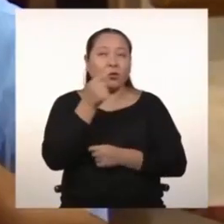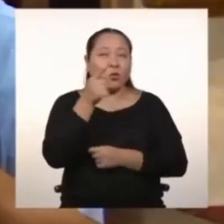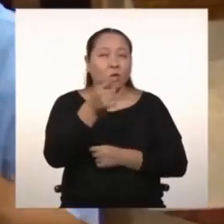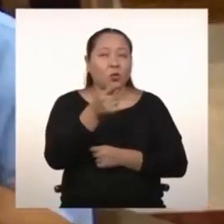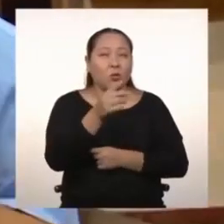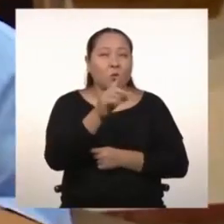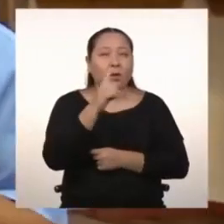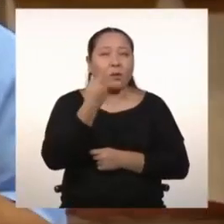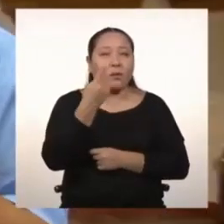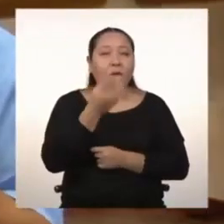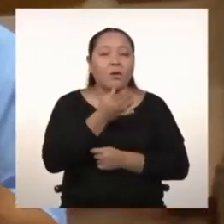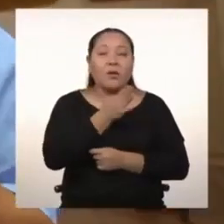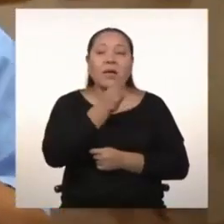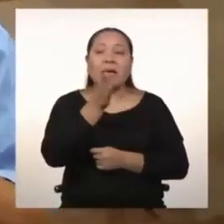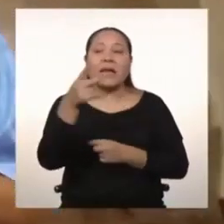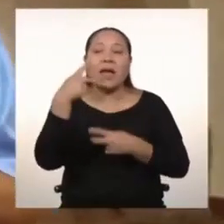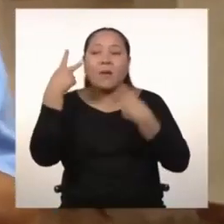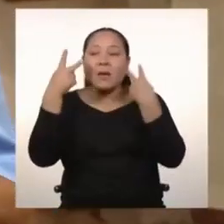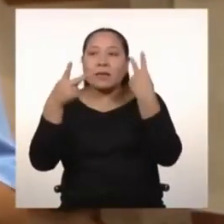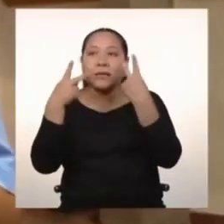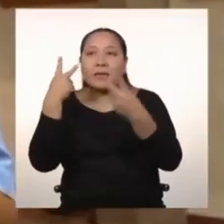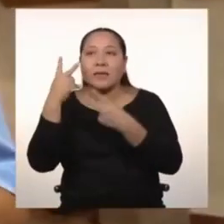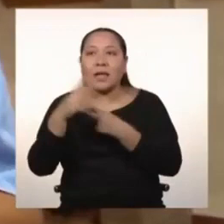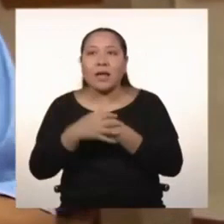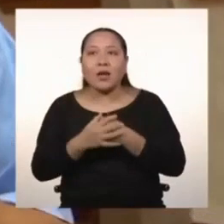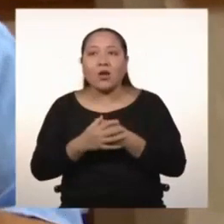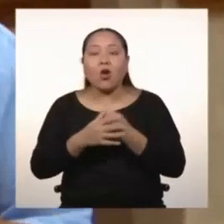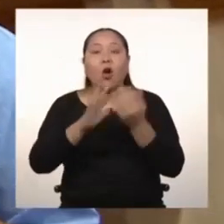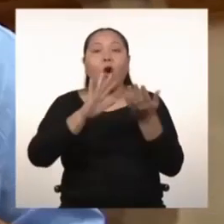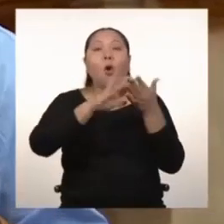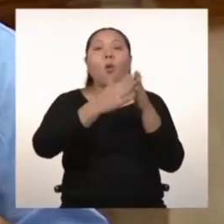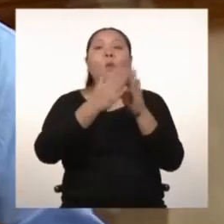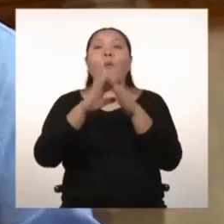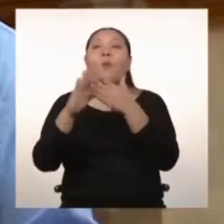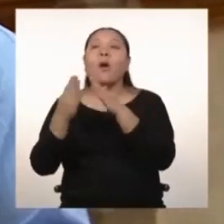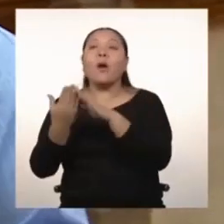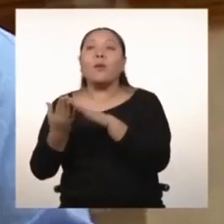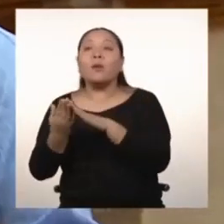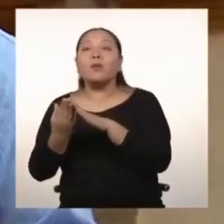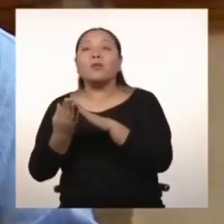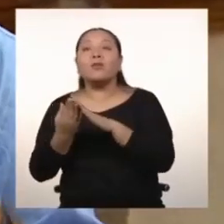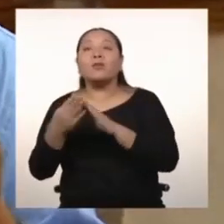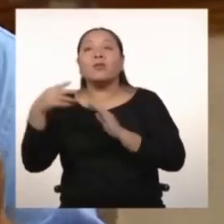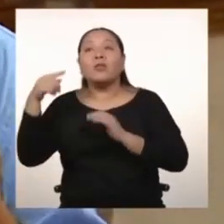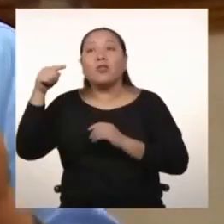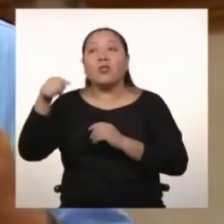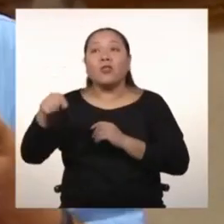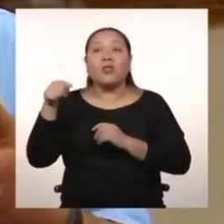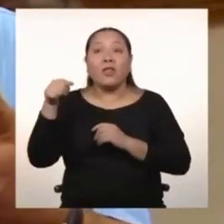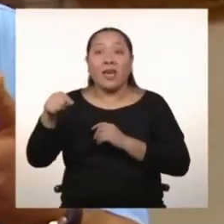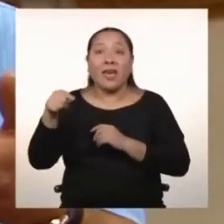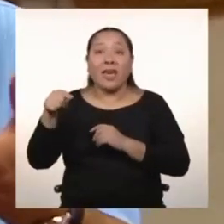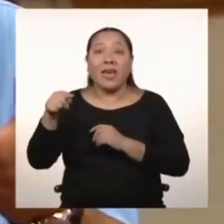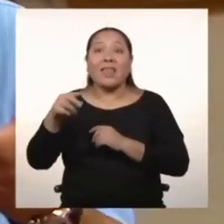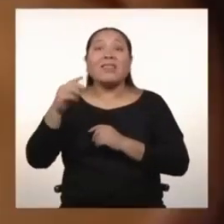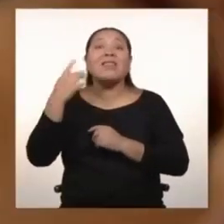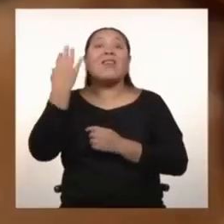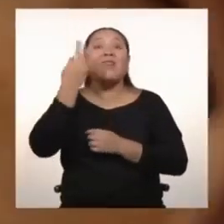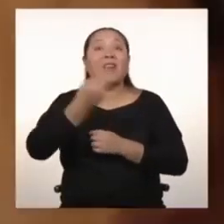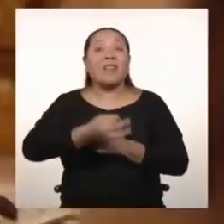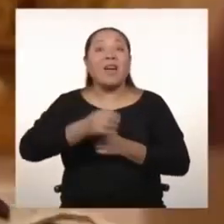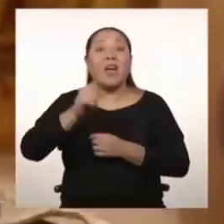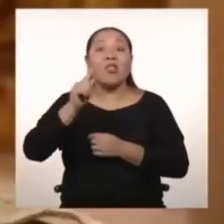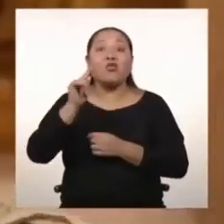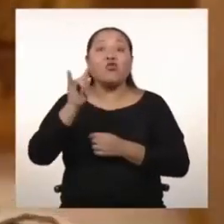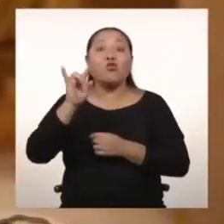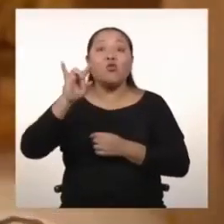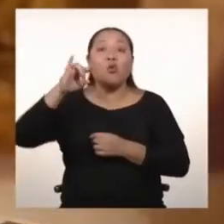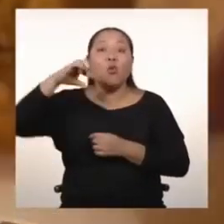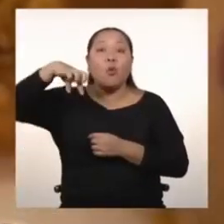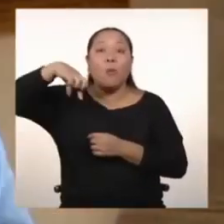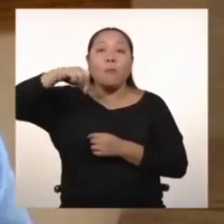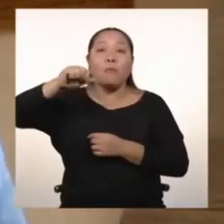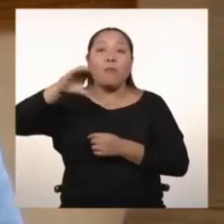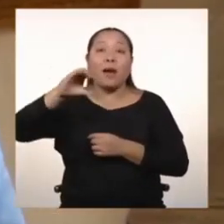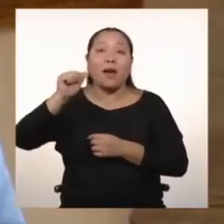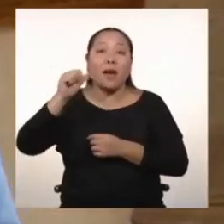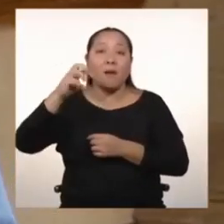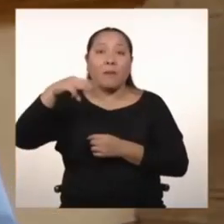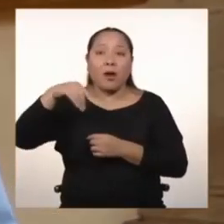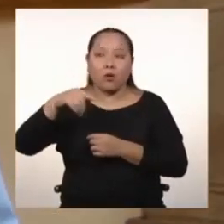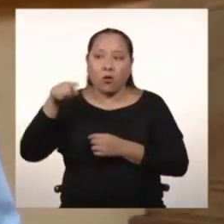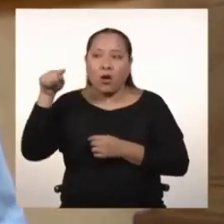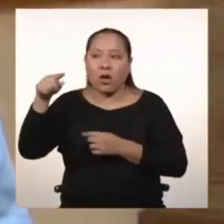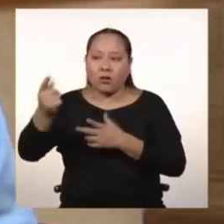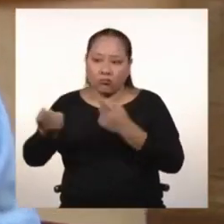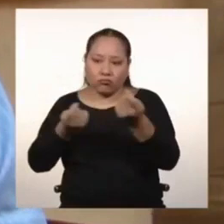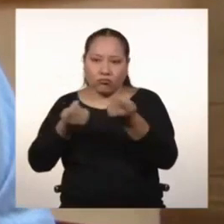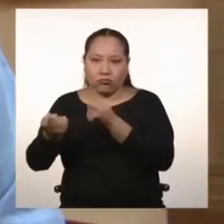debes visitar los pueblos donde él andó, los pueblos donde gobernó.